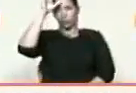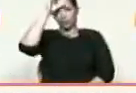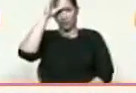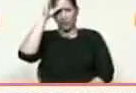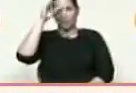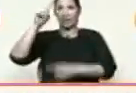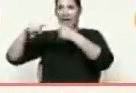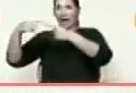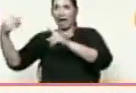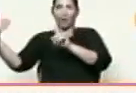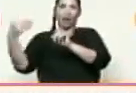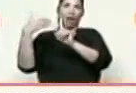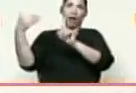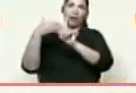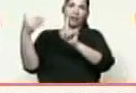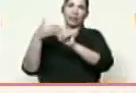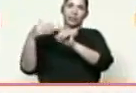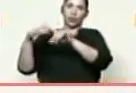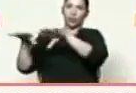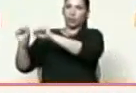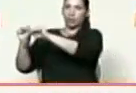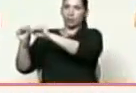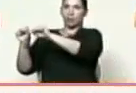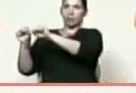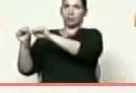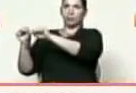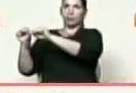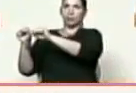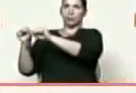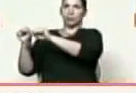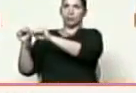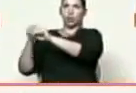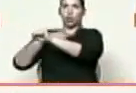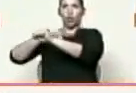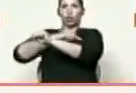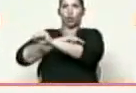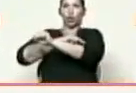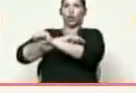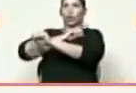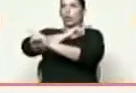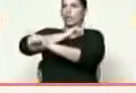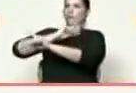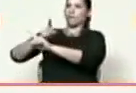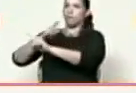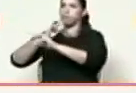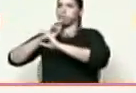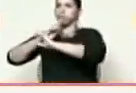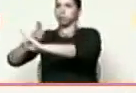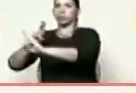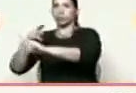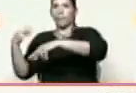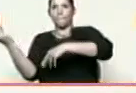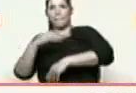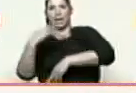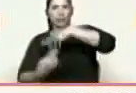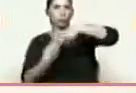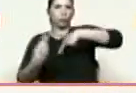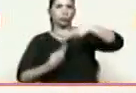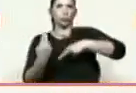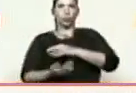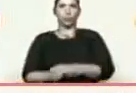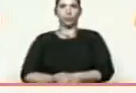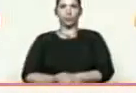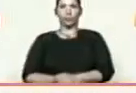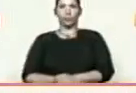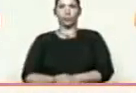agresión del imperialismo, nosotros tenemos que responderle con más revolución. Tenemos que barajarle